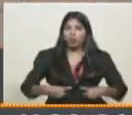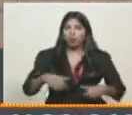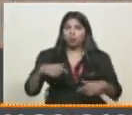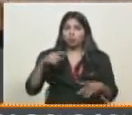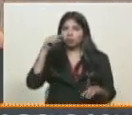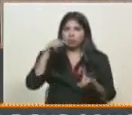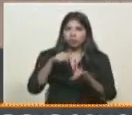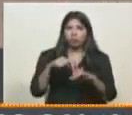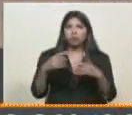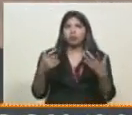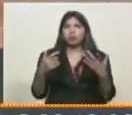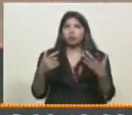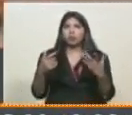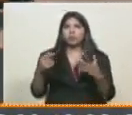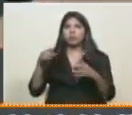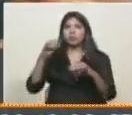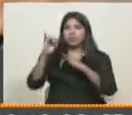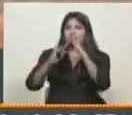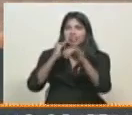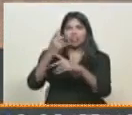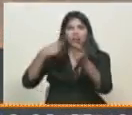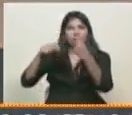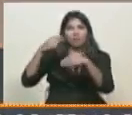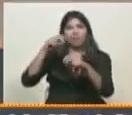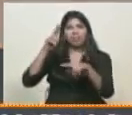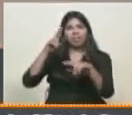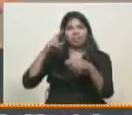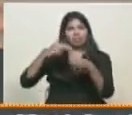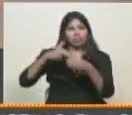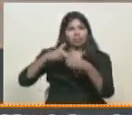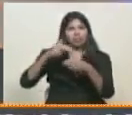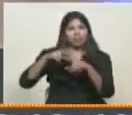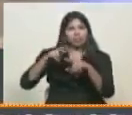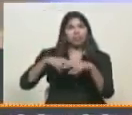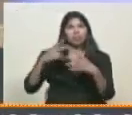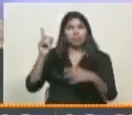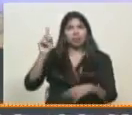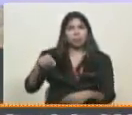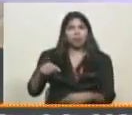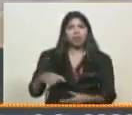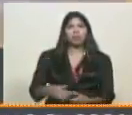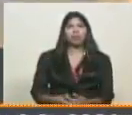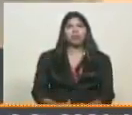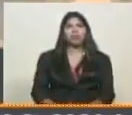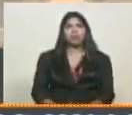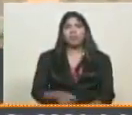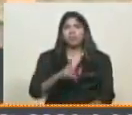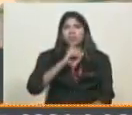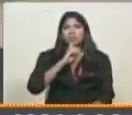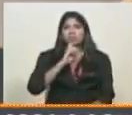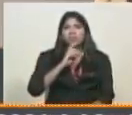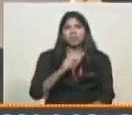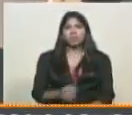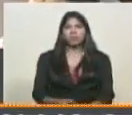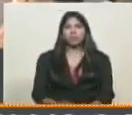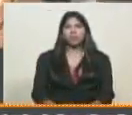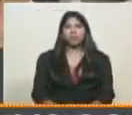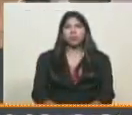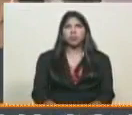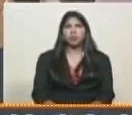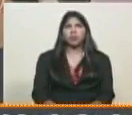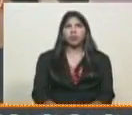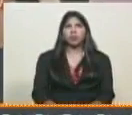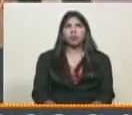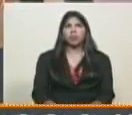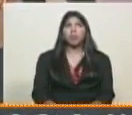en torno a cómo está el mercado actualmente y esto también le va a ayudar un poco también para abonar y hacerle también este si se quiere el trabajo para